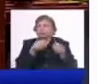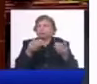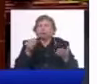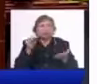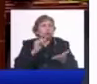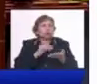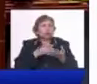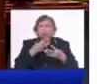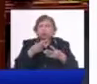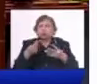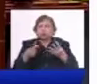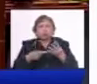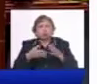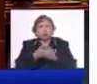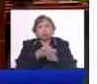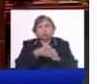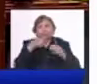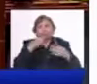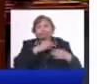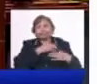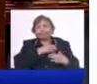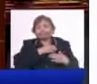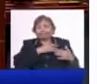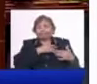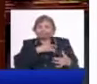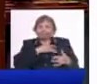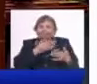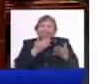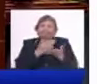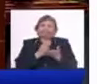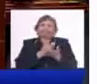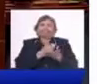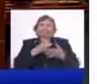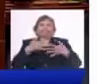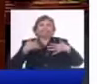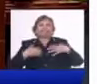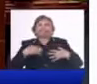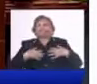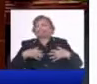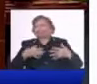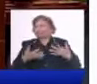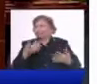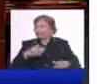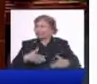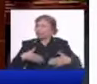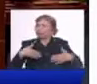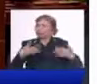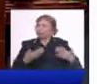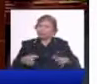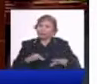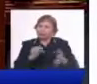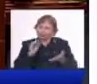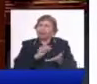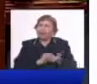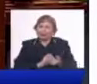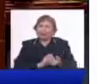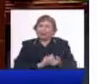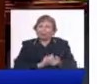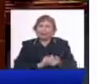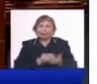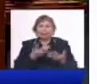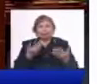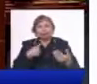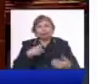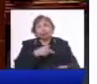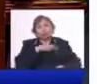cuales, y yo comparto este sentimiento, sentimos esta desazón porque creemos que pudimos hacer más por nuestras